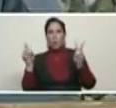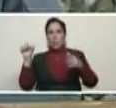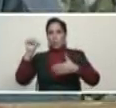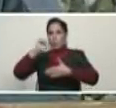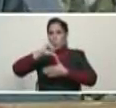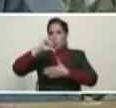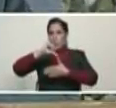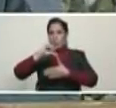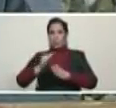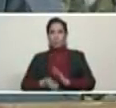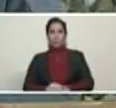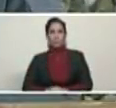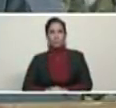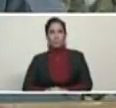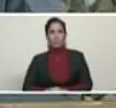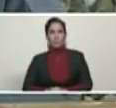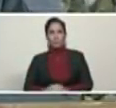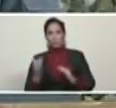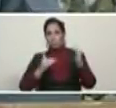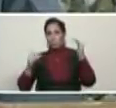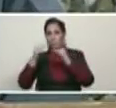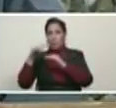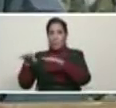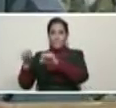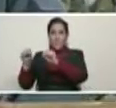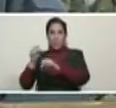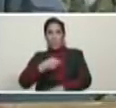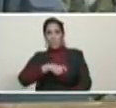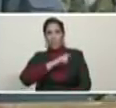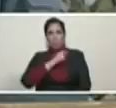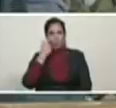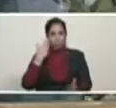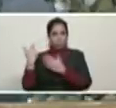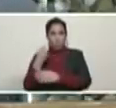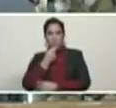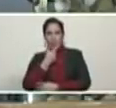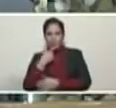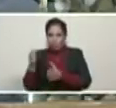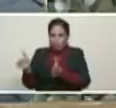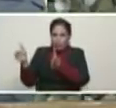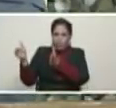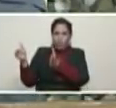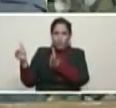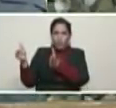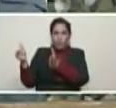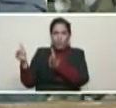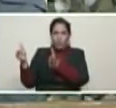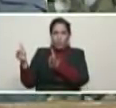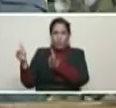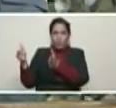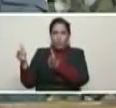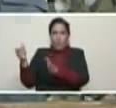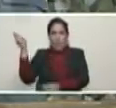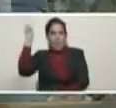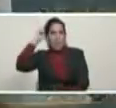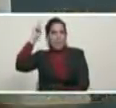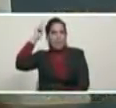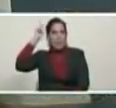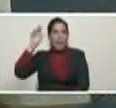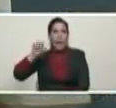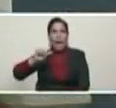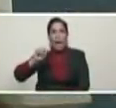Español. Aquí está, miren, muy bello, la India Angostura,